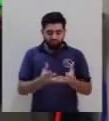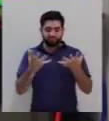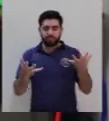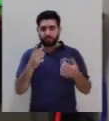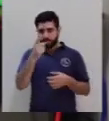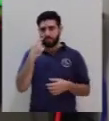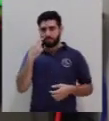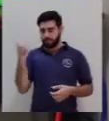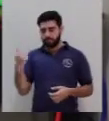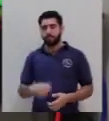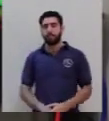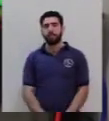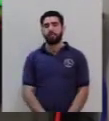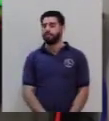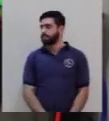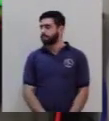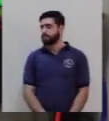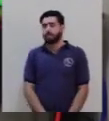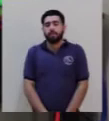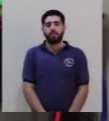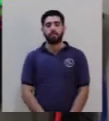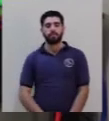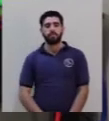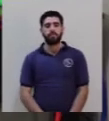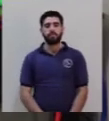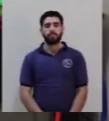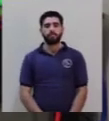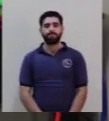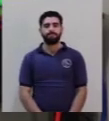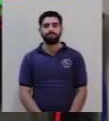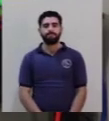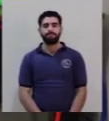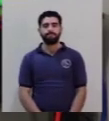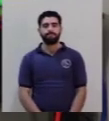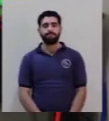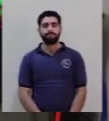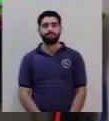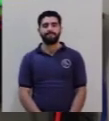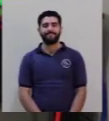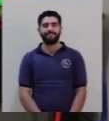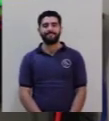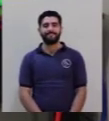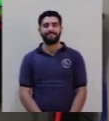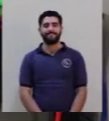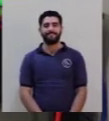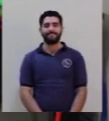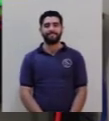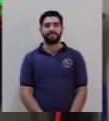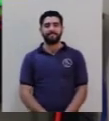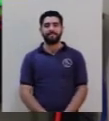Excelente. Haceme un favor y echamos en los tres. En los tres. Vamos a ver.